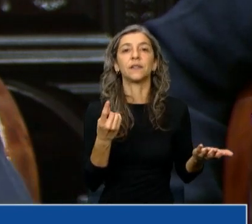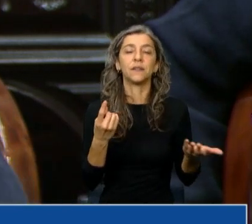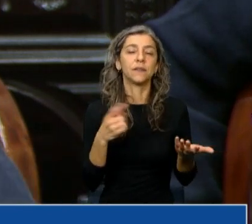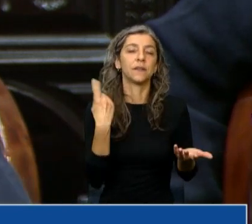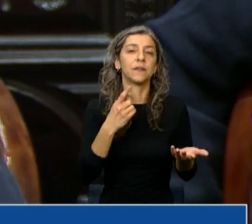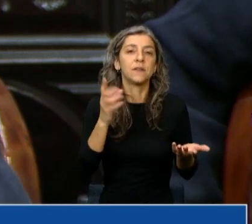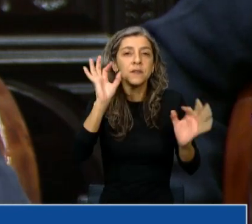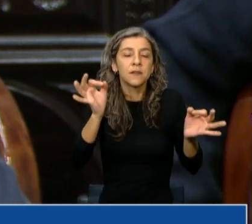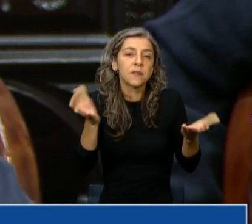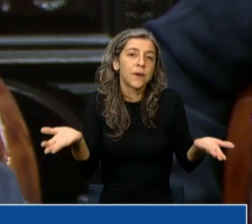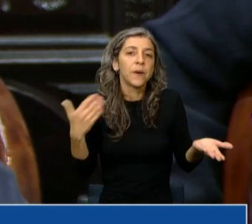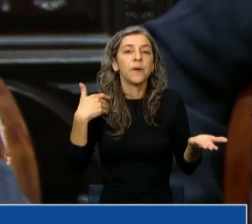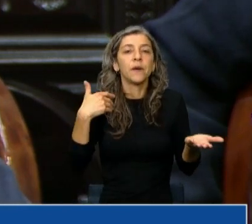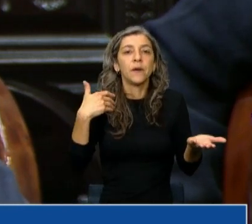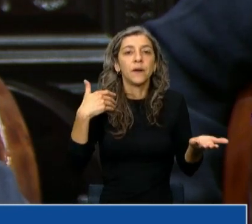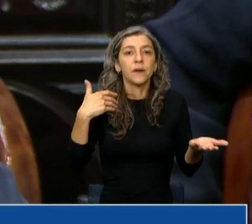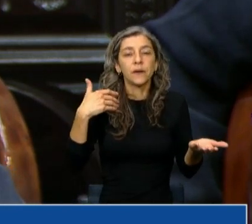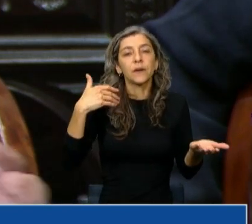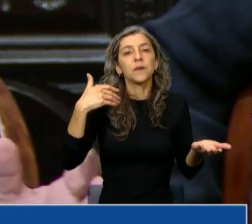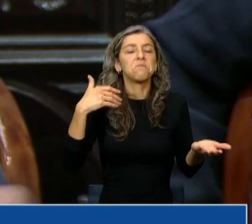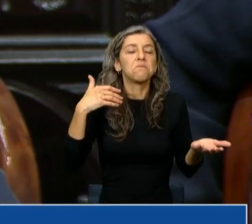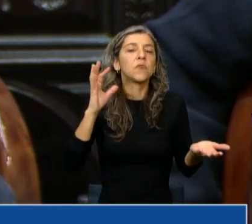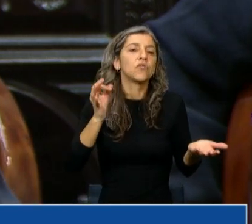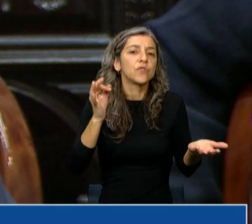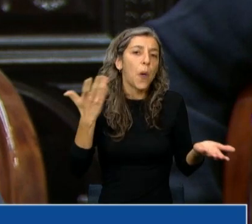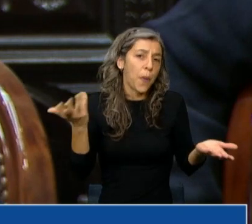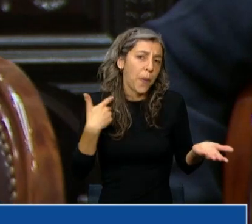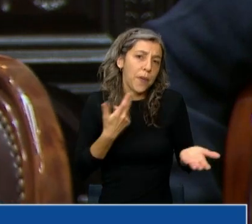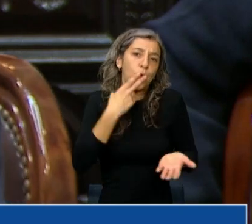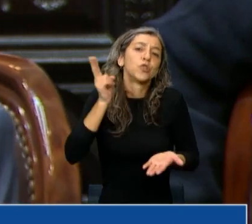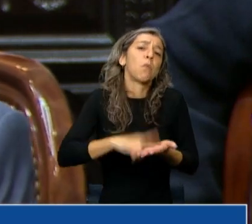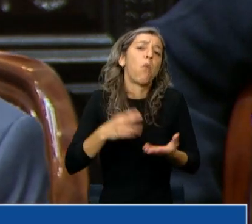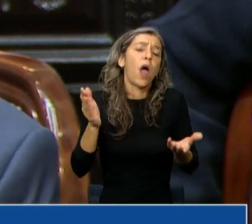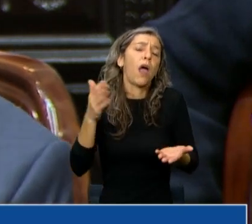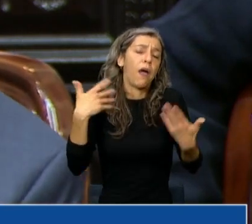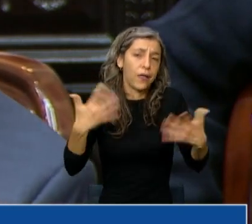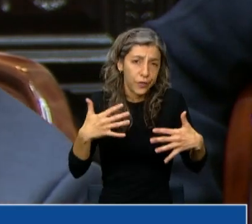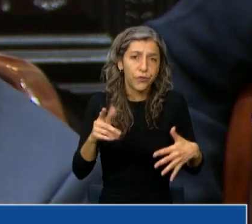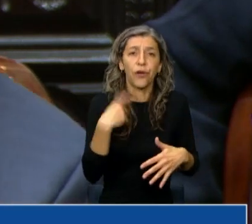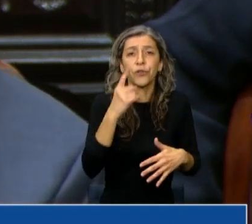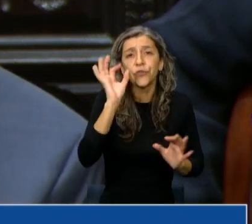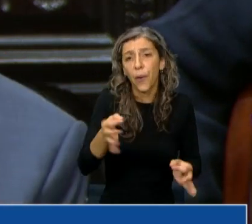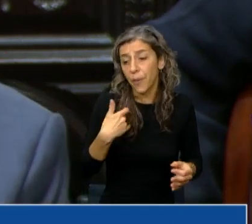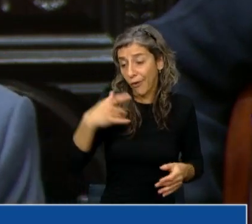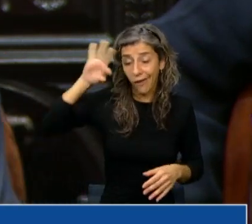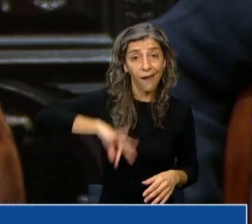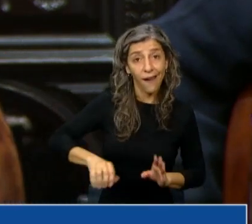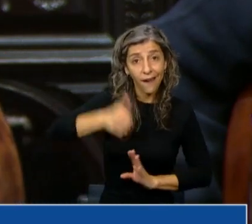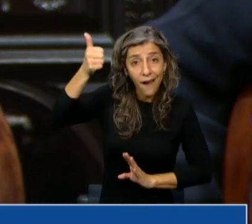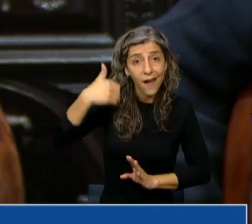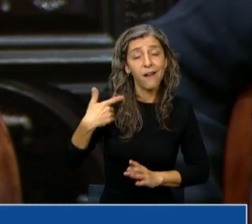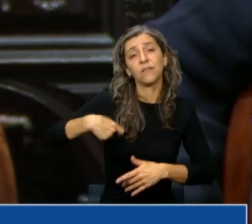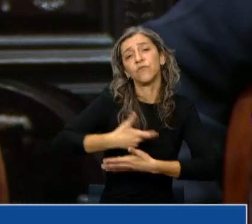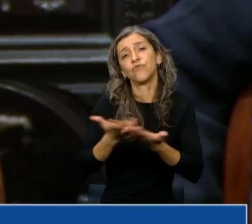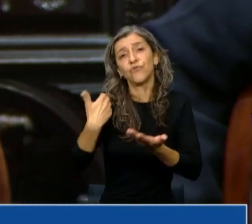vota cuando se trata de gravar grandes consumos. Por ejemplo, la tasa global impositiva sobre las ganancias a la